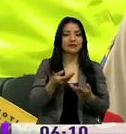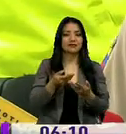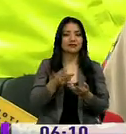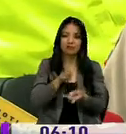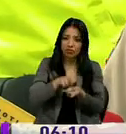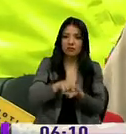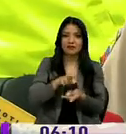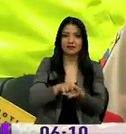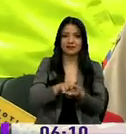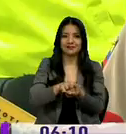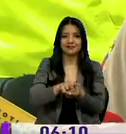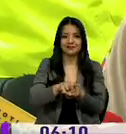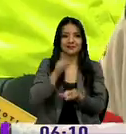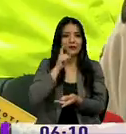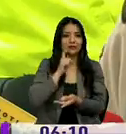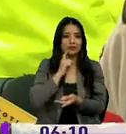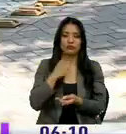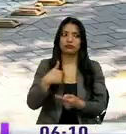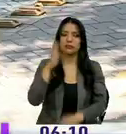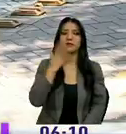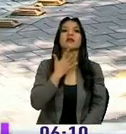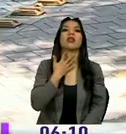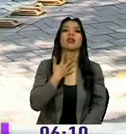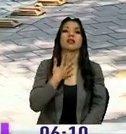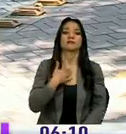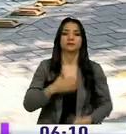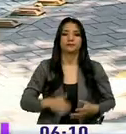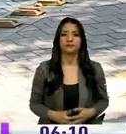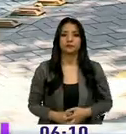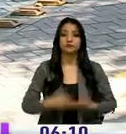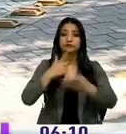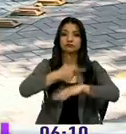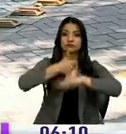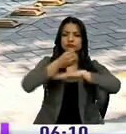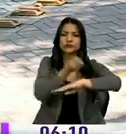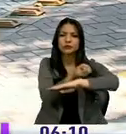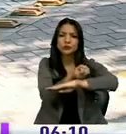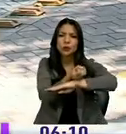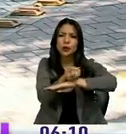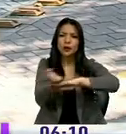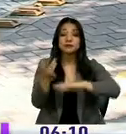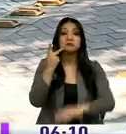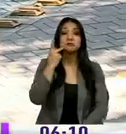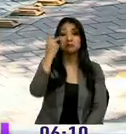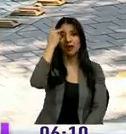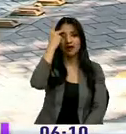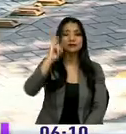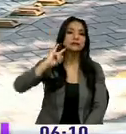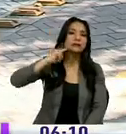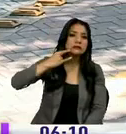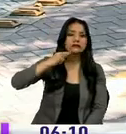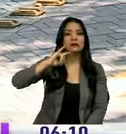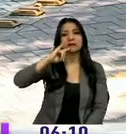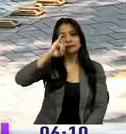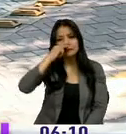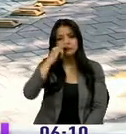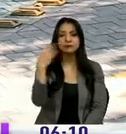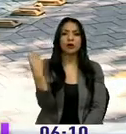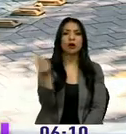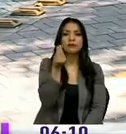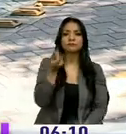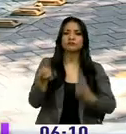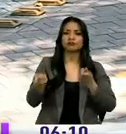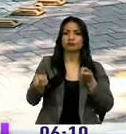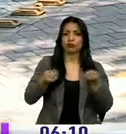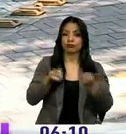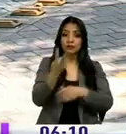hay una perversión mayor. Las autoridades recomiendan especialmente a los padres de niñas, niños y adolescentes controlar lo que